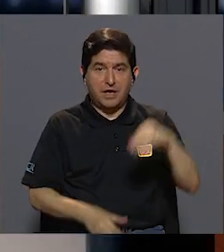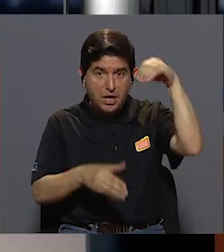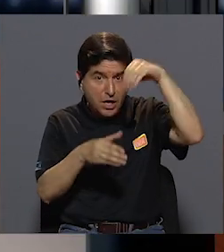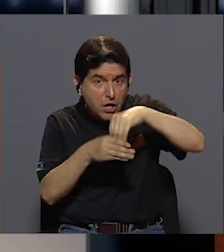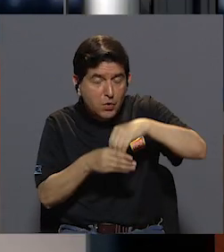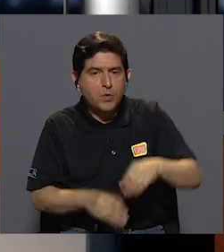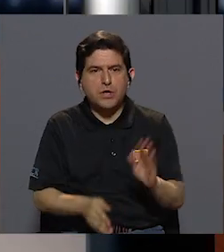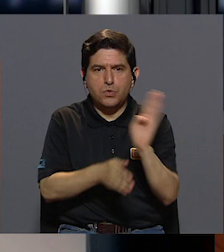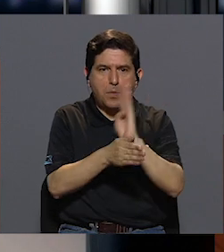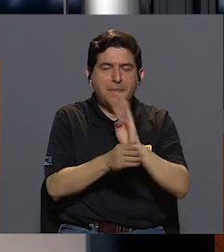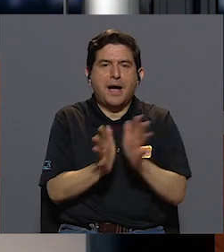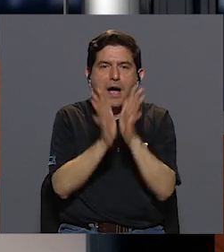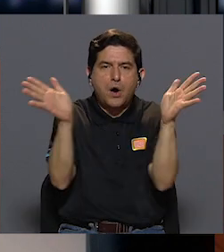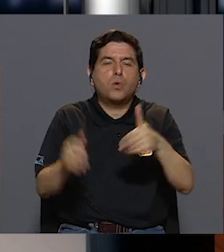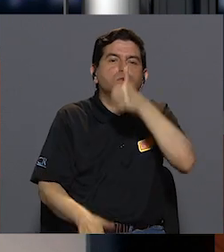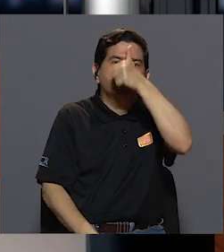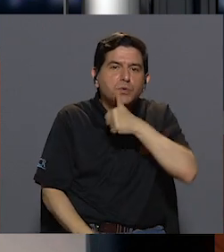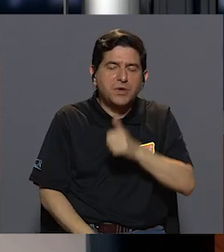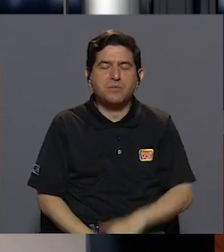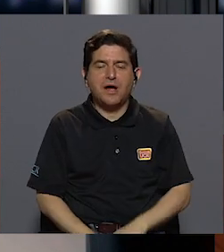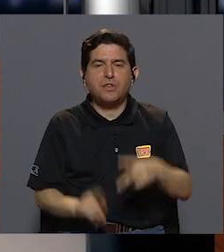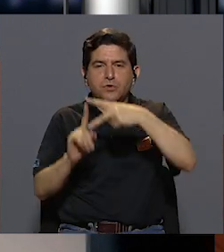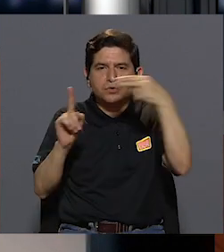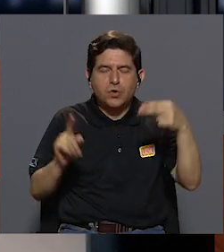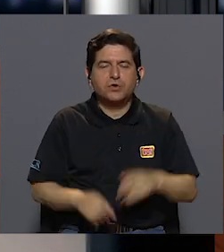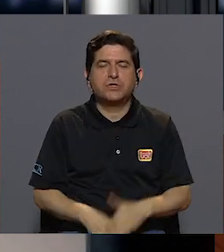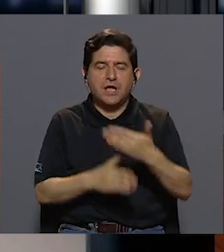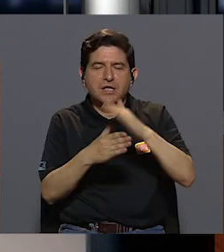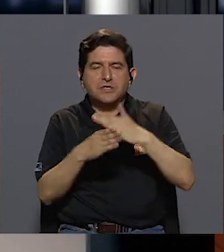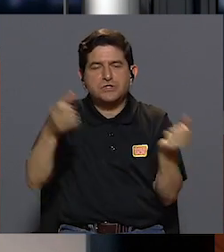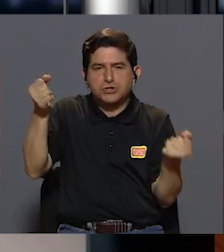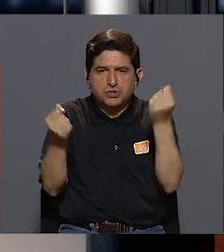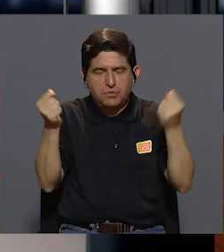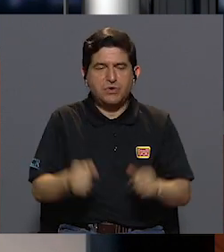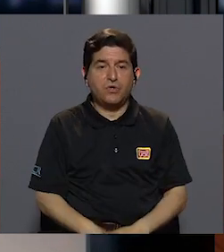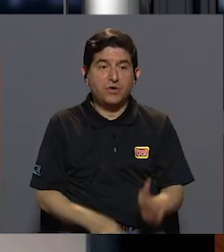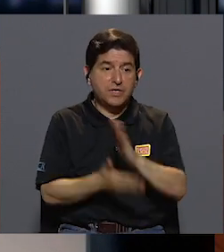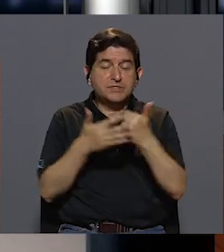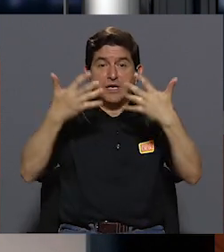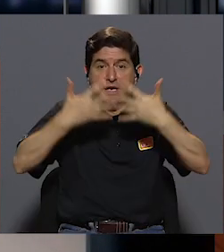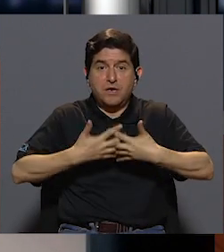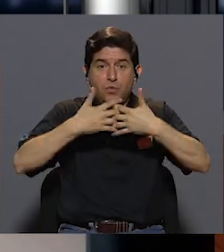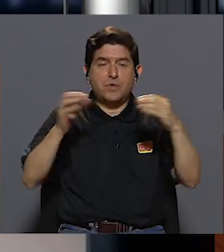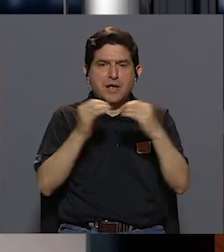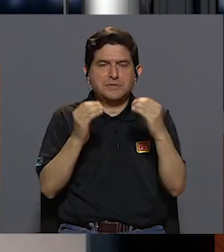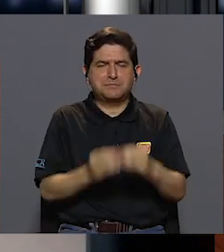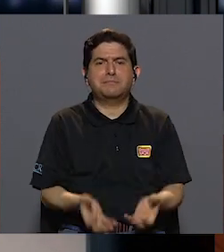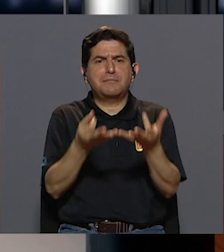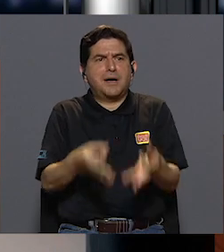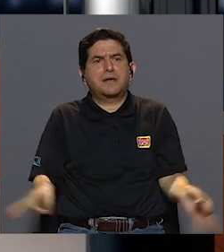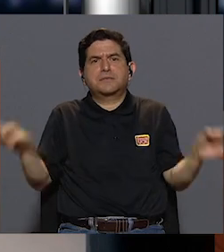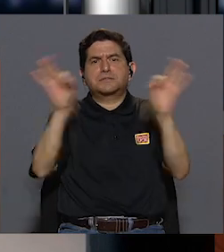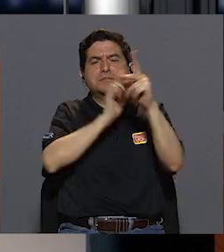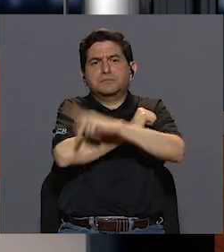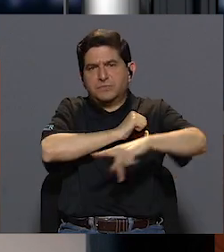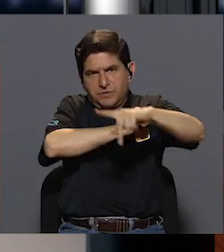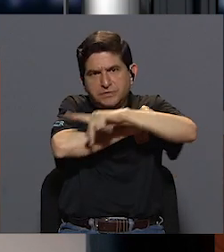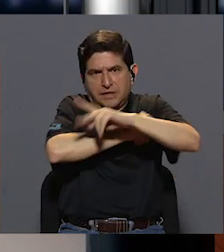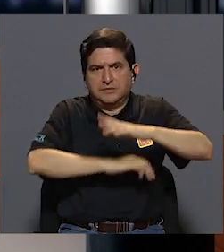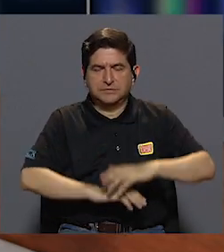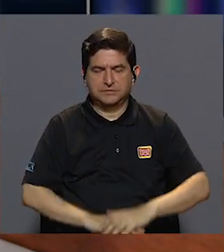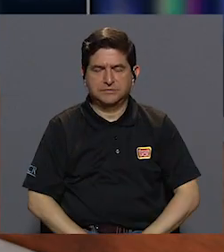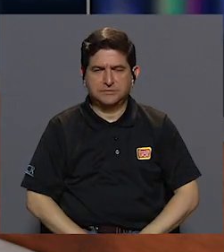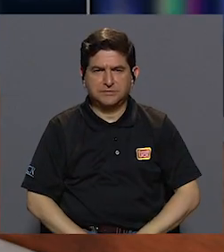Entre ellas encontramos bancos públicos y privados, hoteleros, distribuidoras de vehículos y algunas de las compañías de más renombre en el